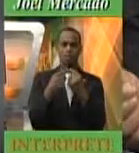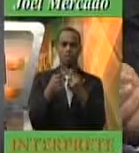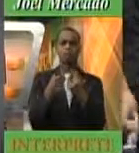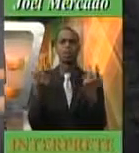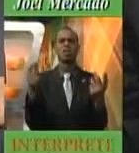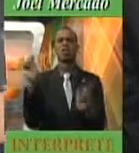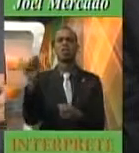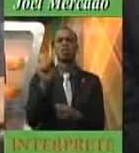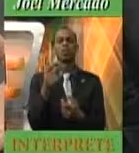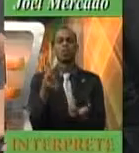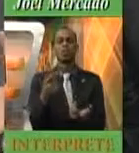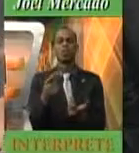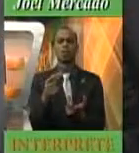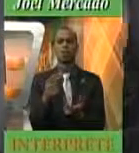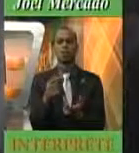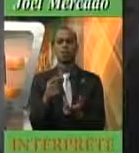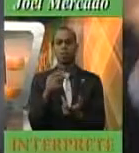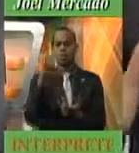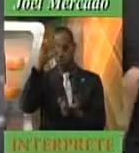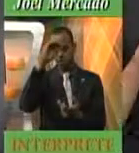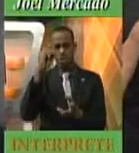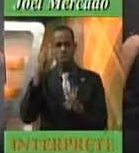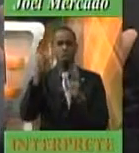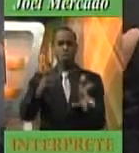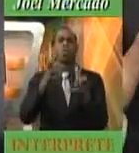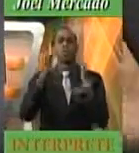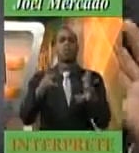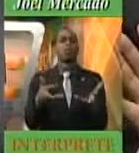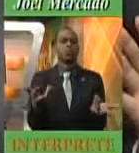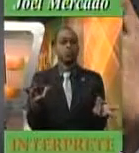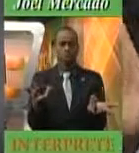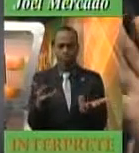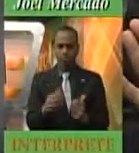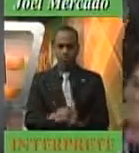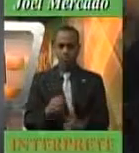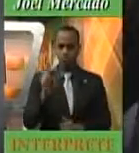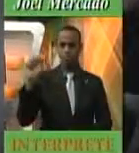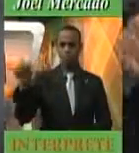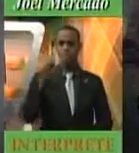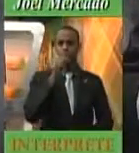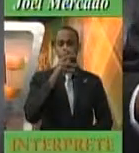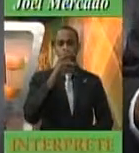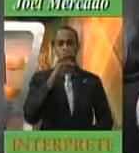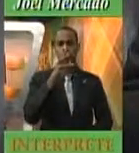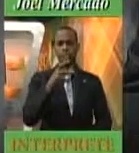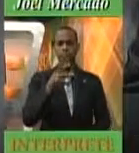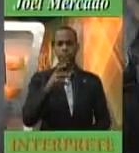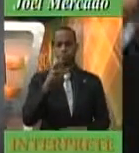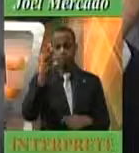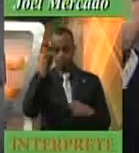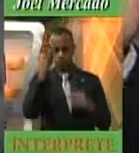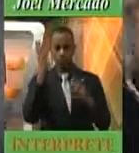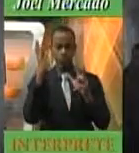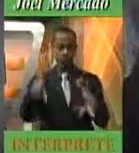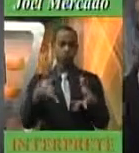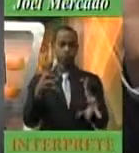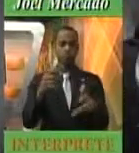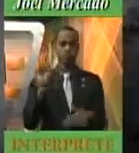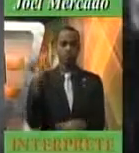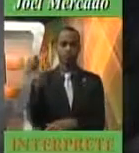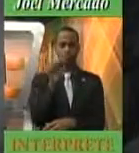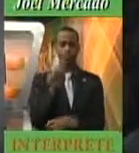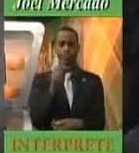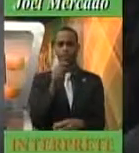unos chicos ahí abandonados, llevados al centro, por los padres, los niños. Y de Dominicana te hacen lo propio, lo sacan